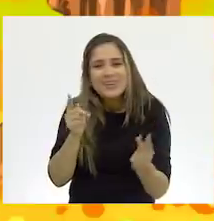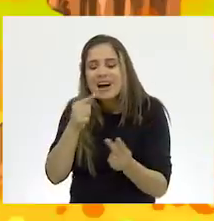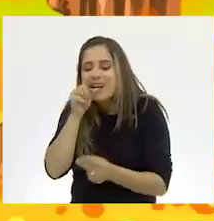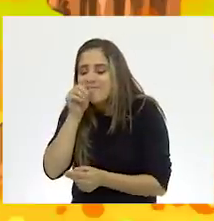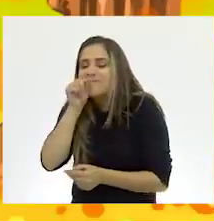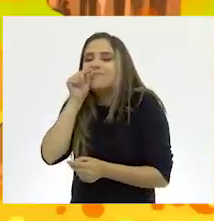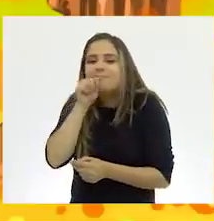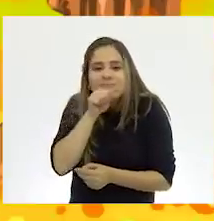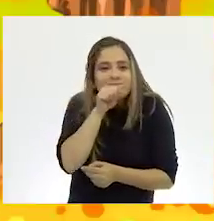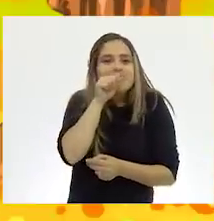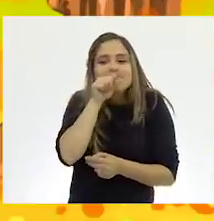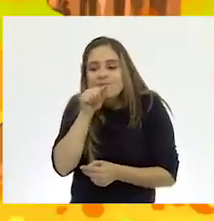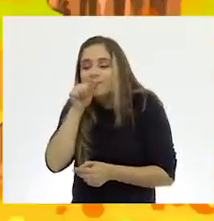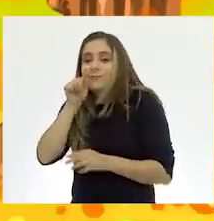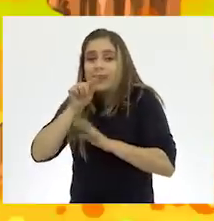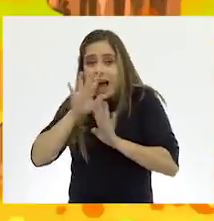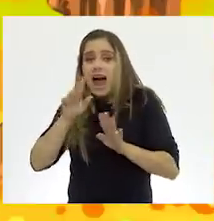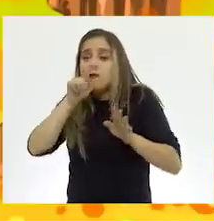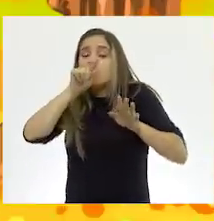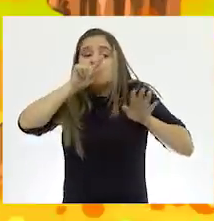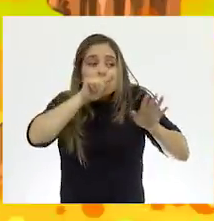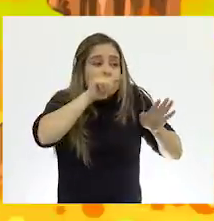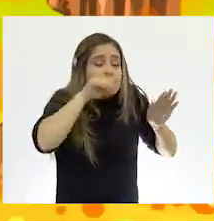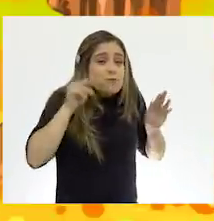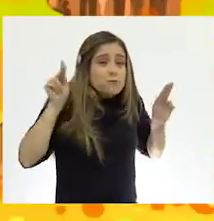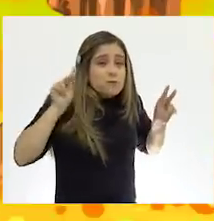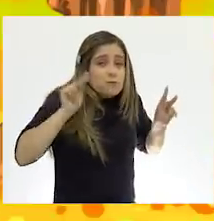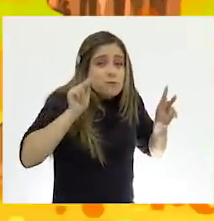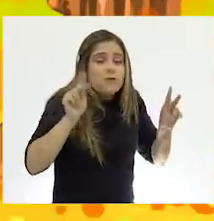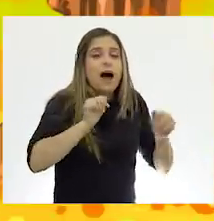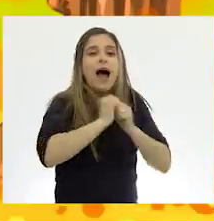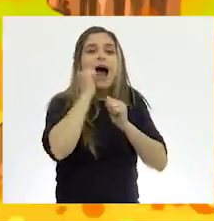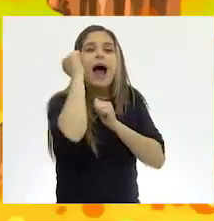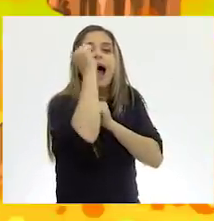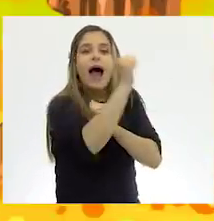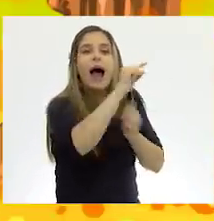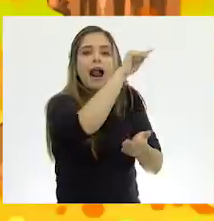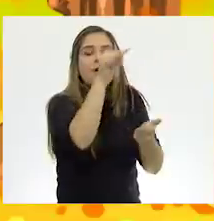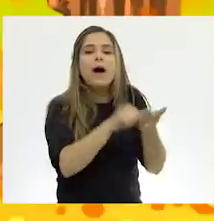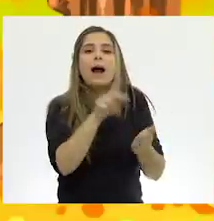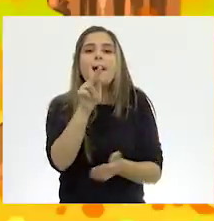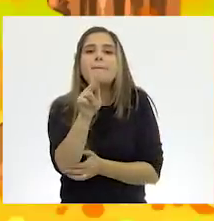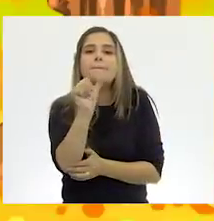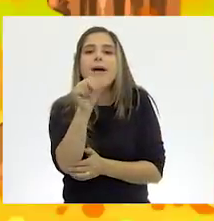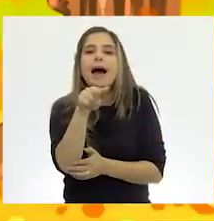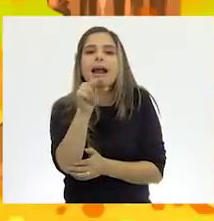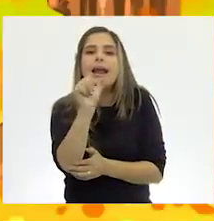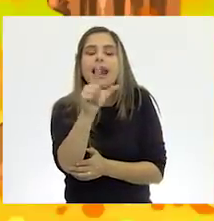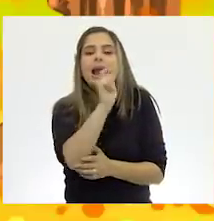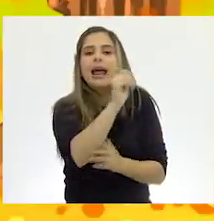y construir su panal. Las abejas, como todos los insectos,